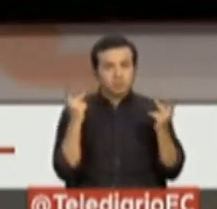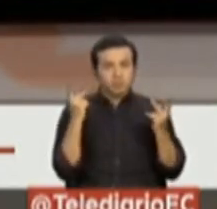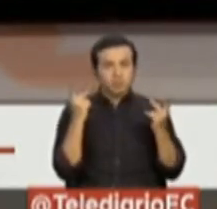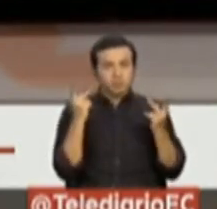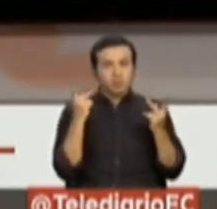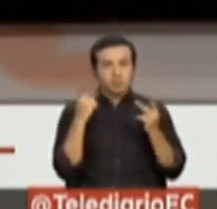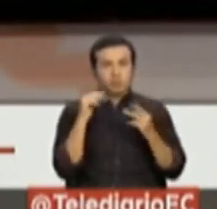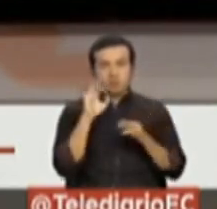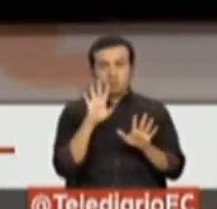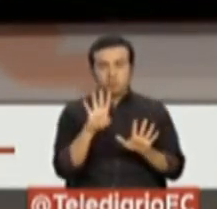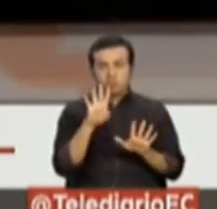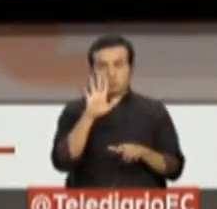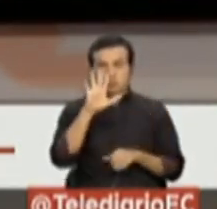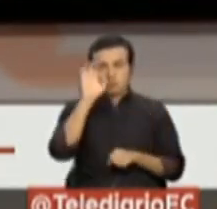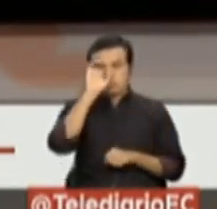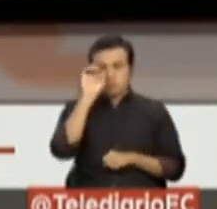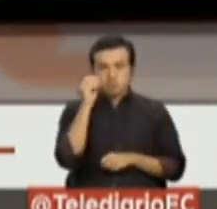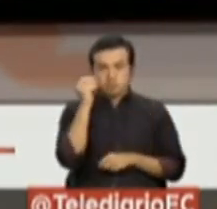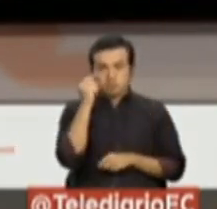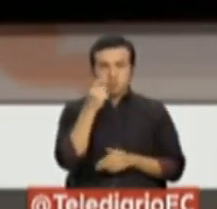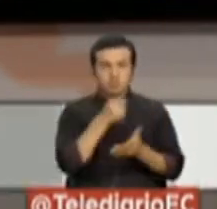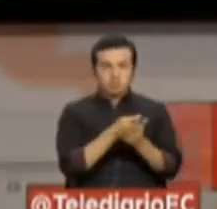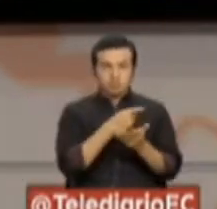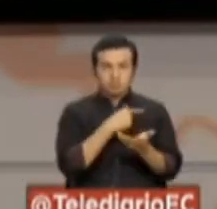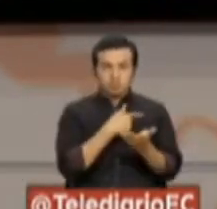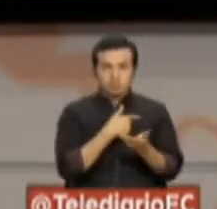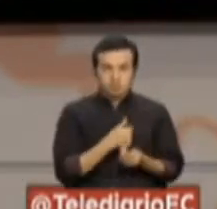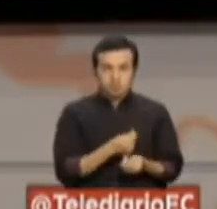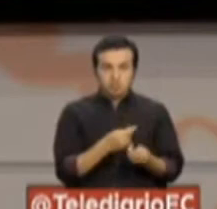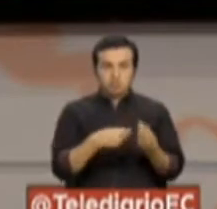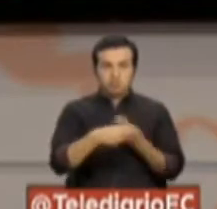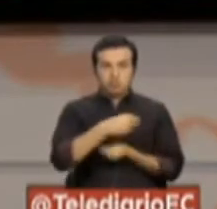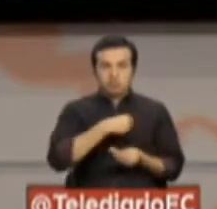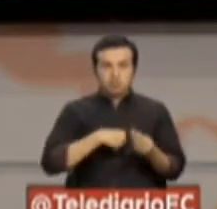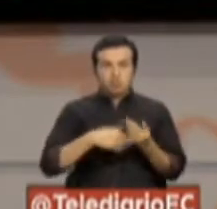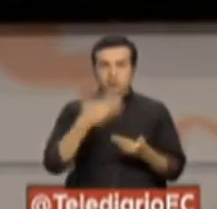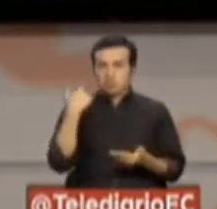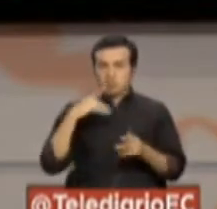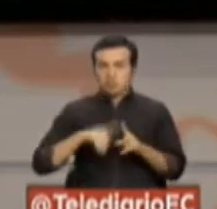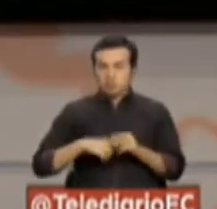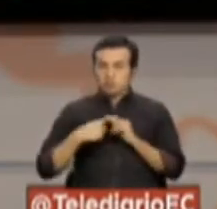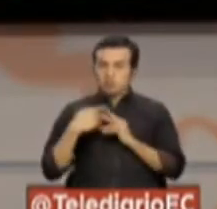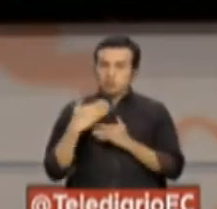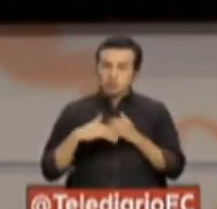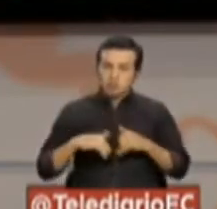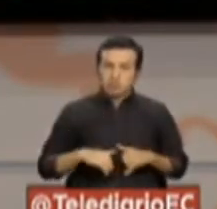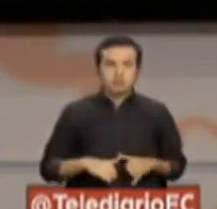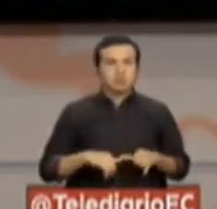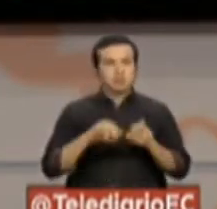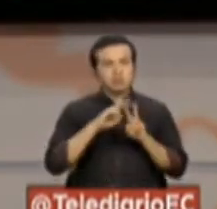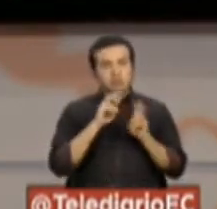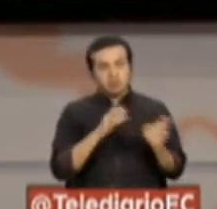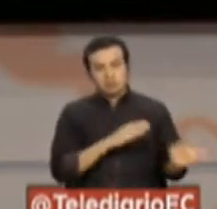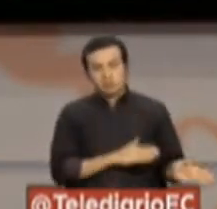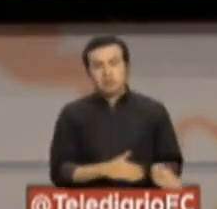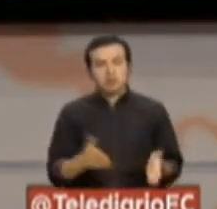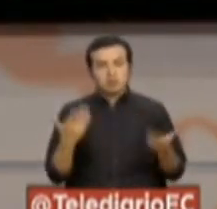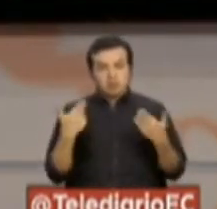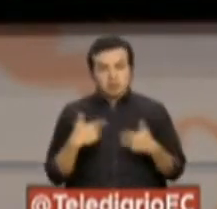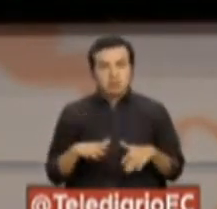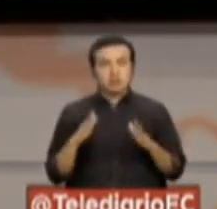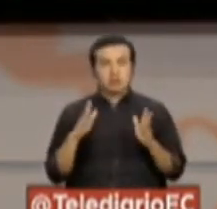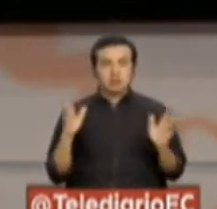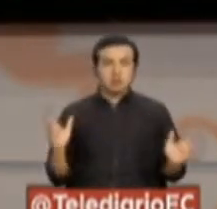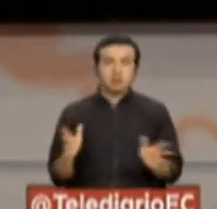nuestro 95% de ingresos. La realidad es algo que estamos persiguiendo desde el inicio de este tema. Y bueno,